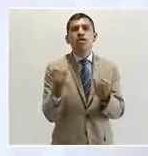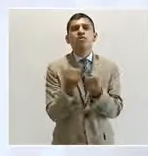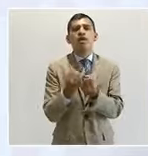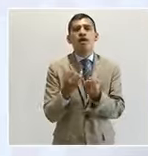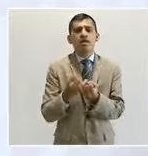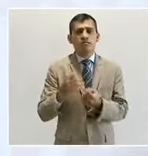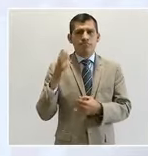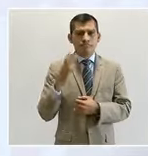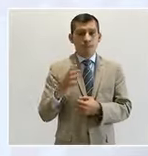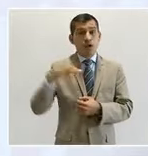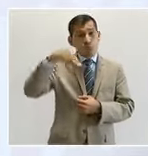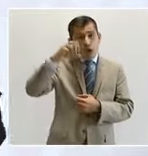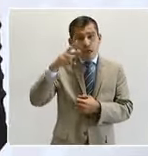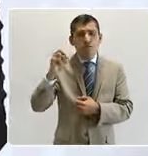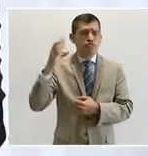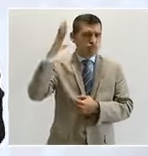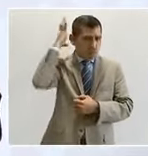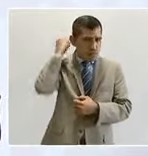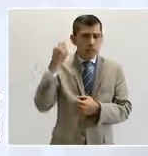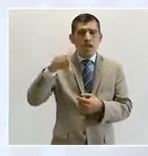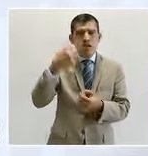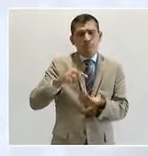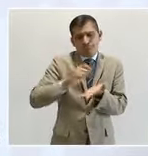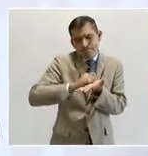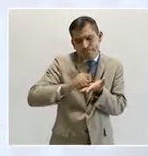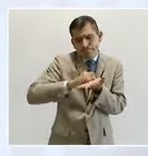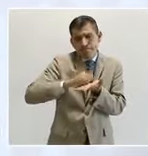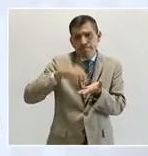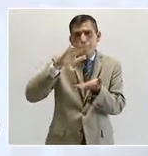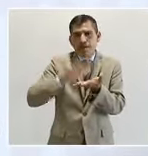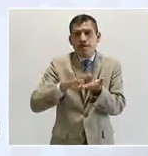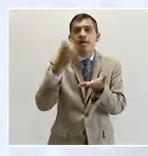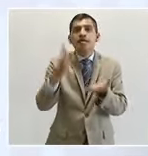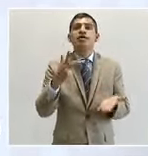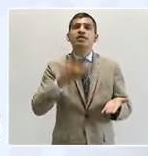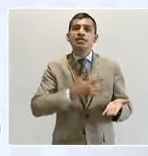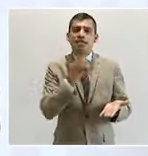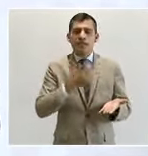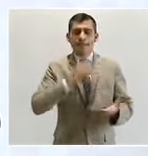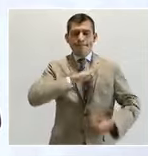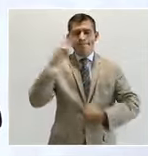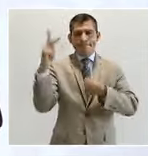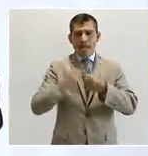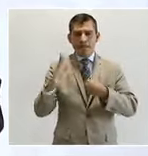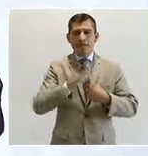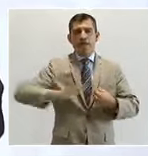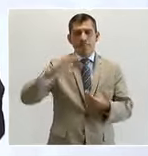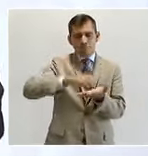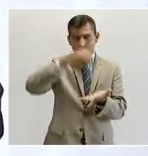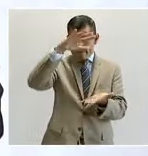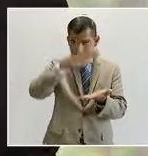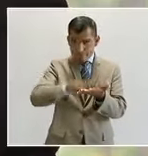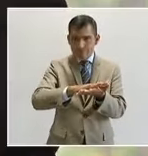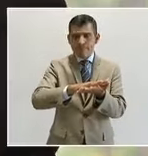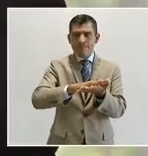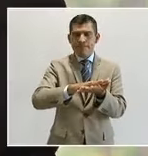documento que se conoce como los sentimientos de la nación y en ese documento